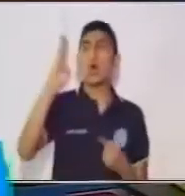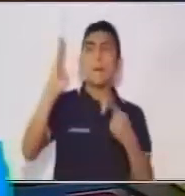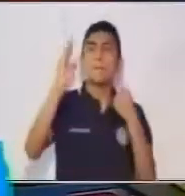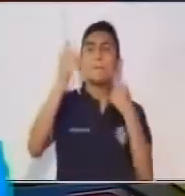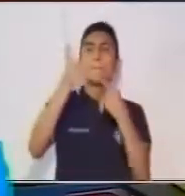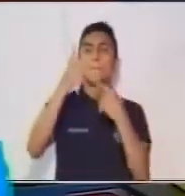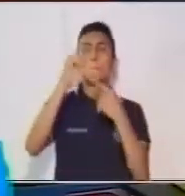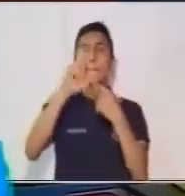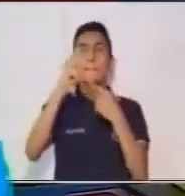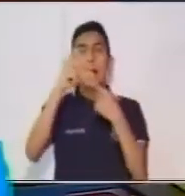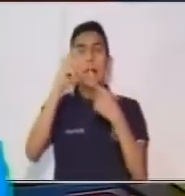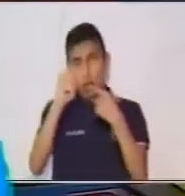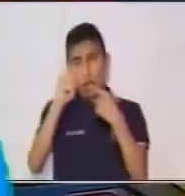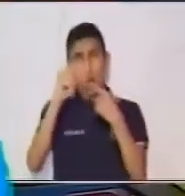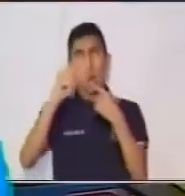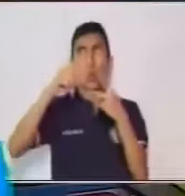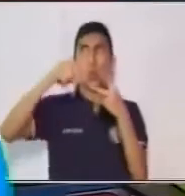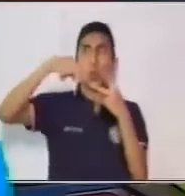barco,